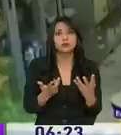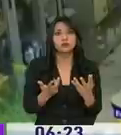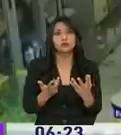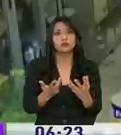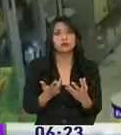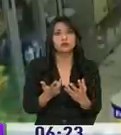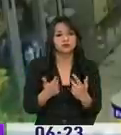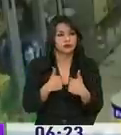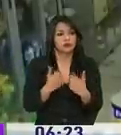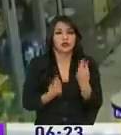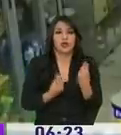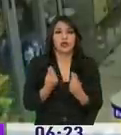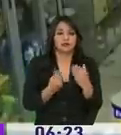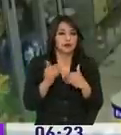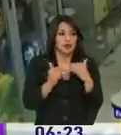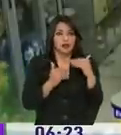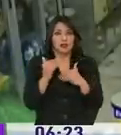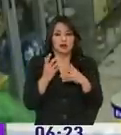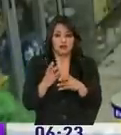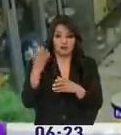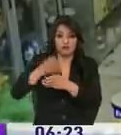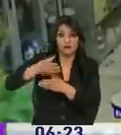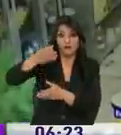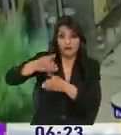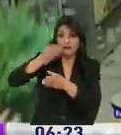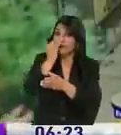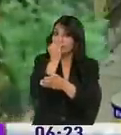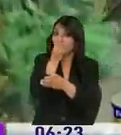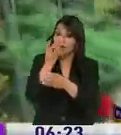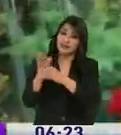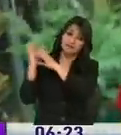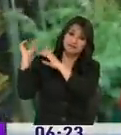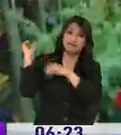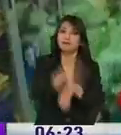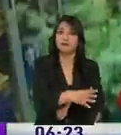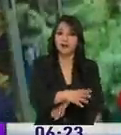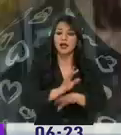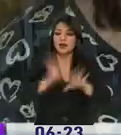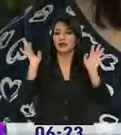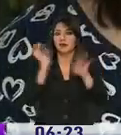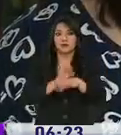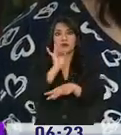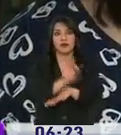Y bueno, yo cogí un florero que está acá atrás y le quise lanzar, ahí me dejó.